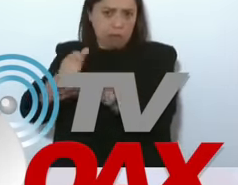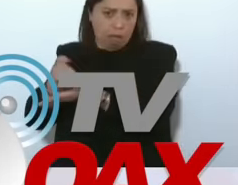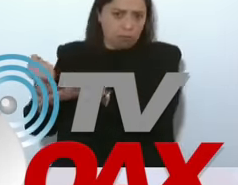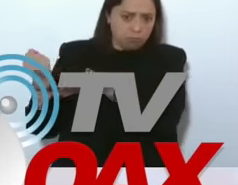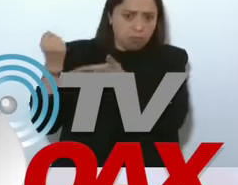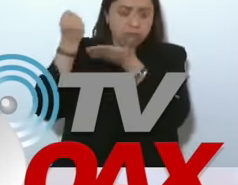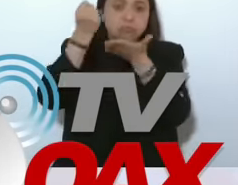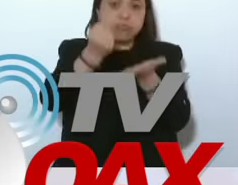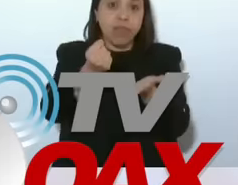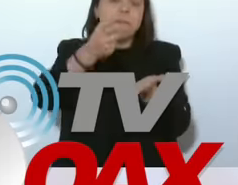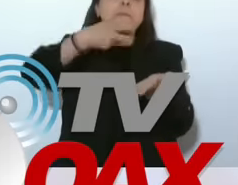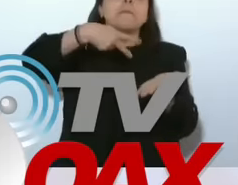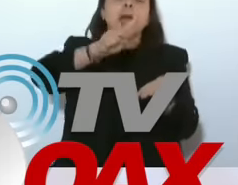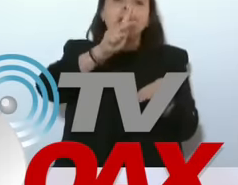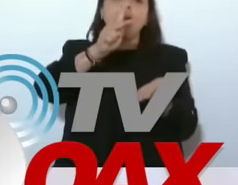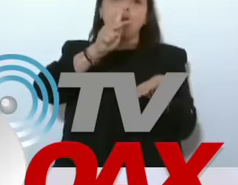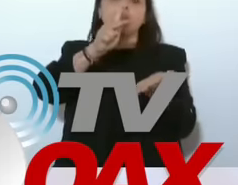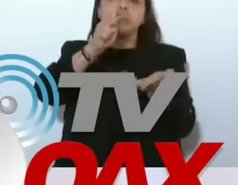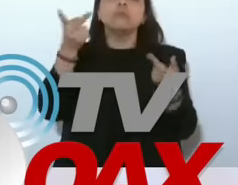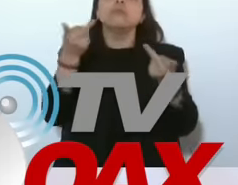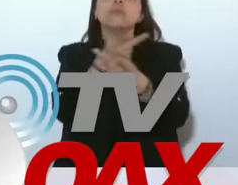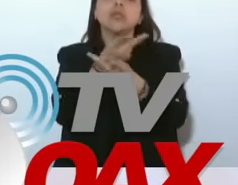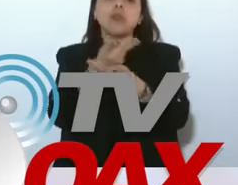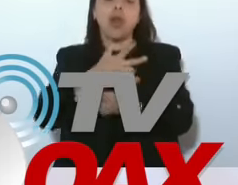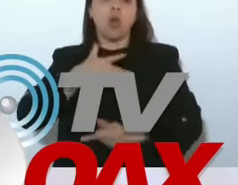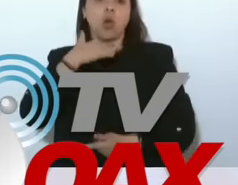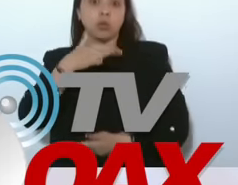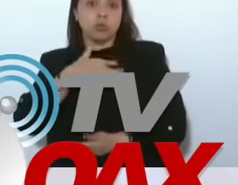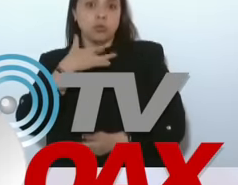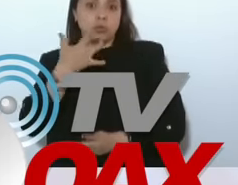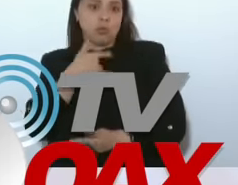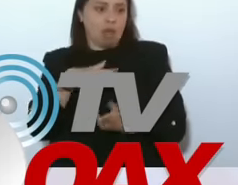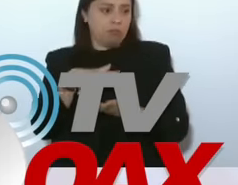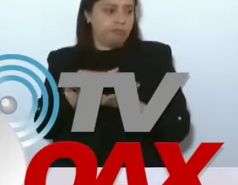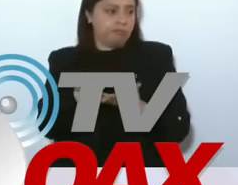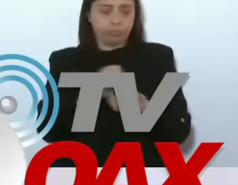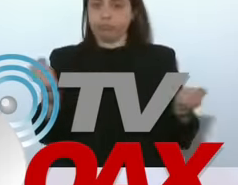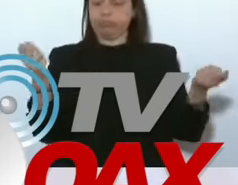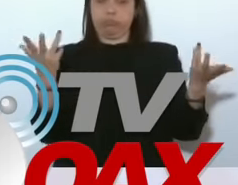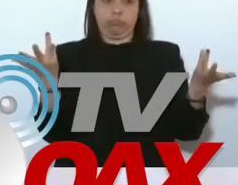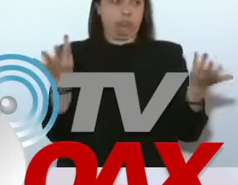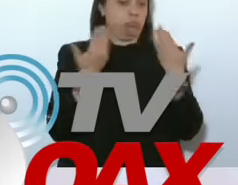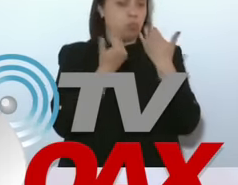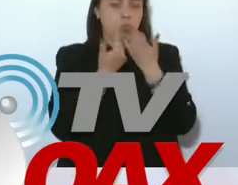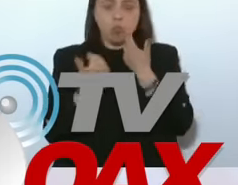Pero por la corrupción no rendía ese presupuesto.